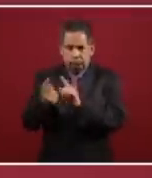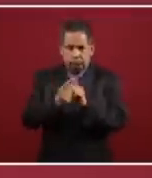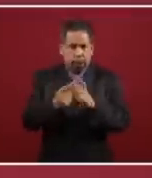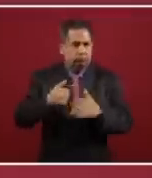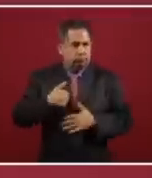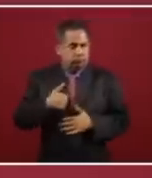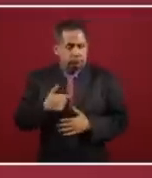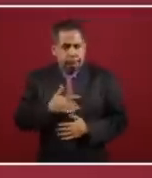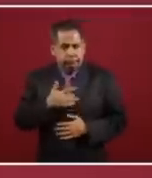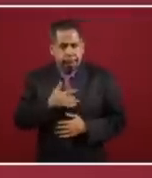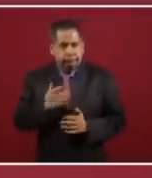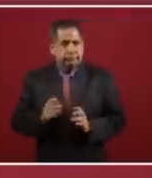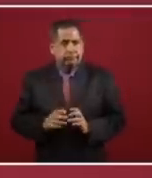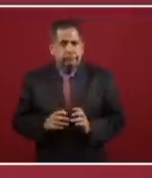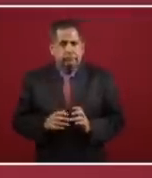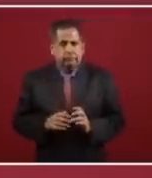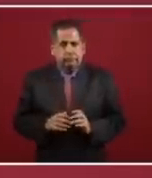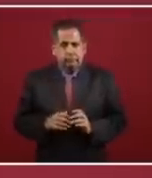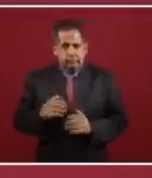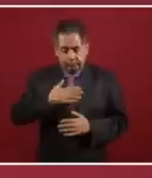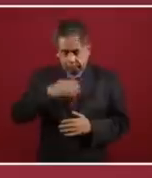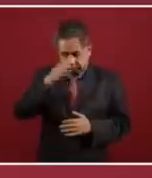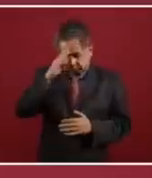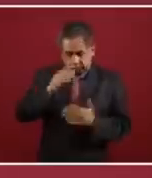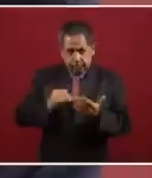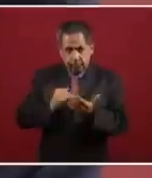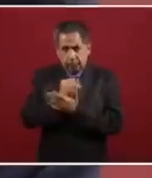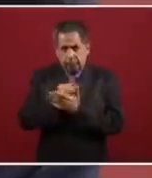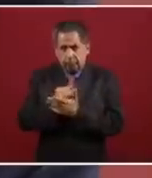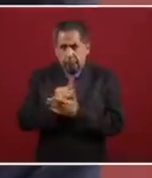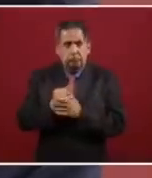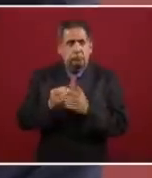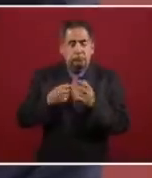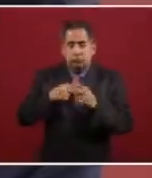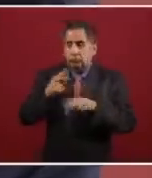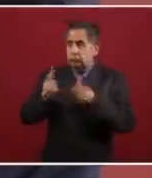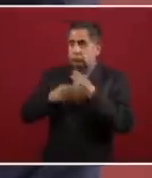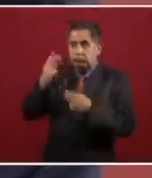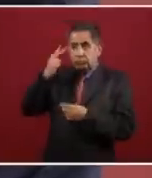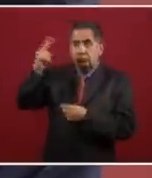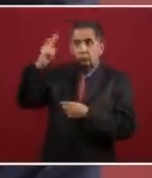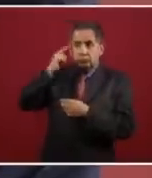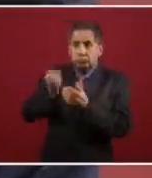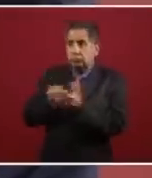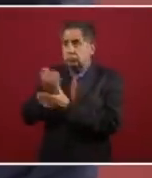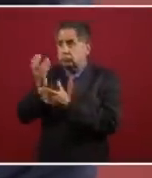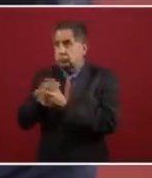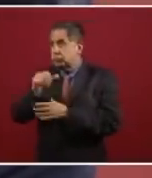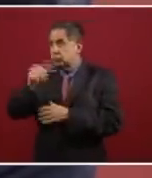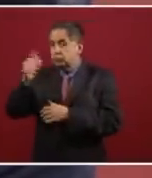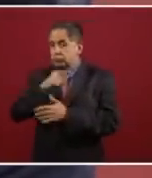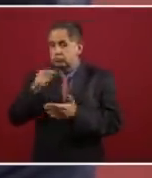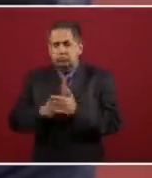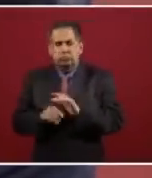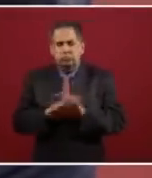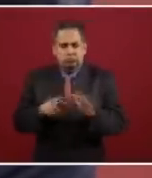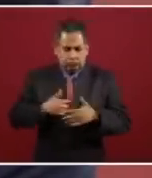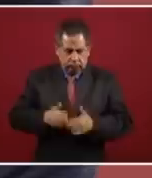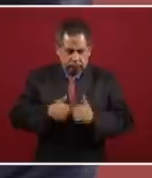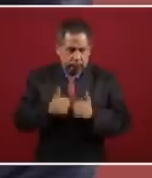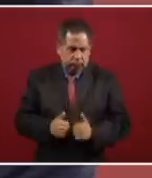Yo tomé la decisión de no salir del país,